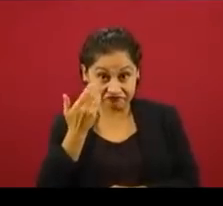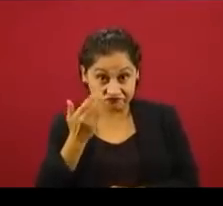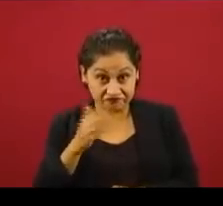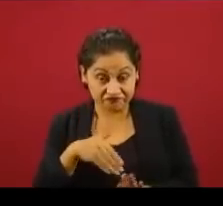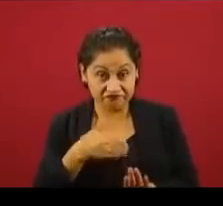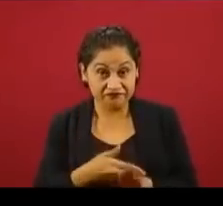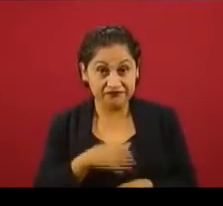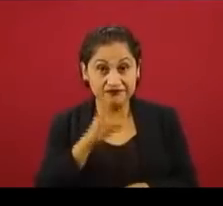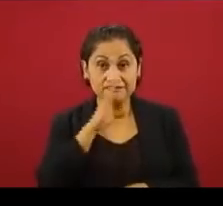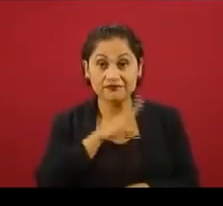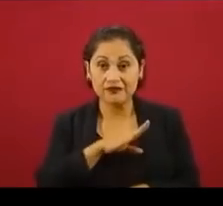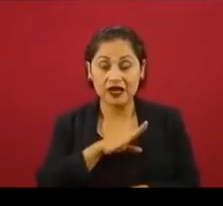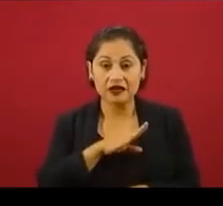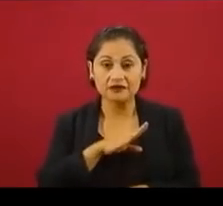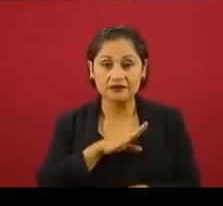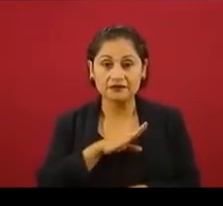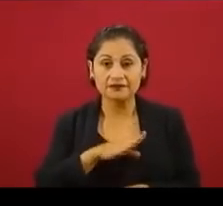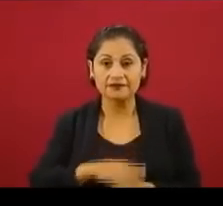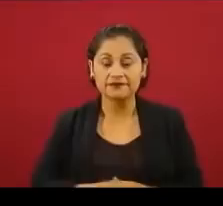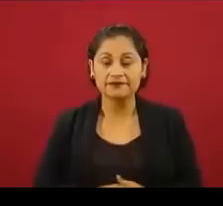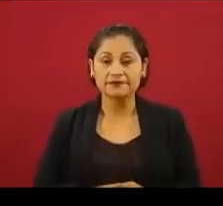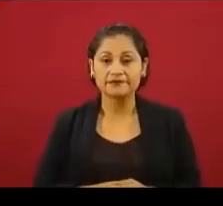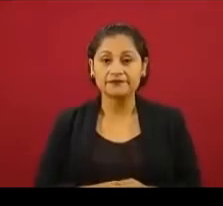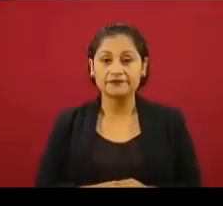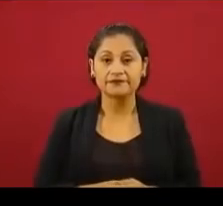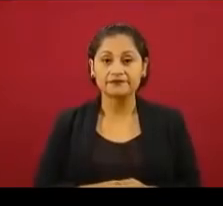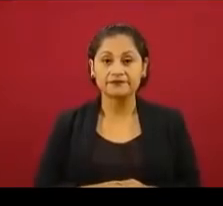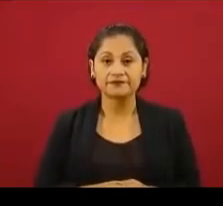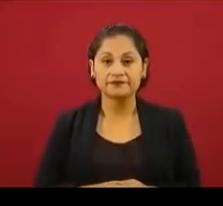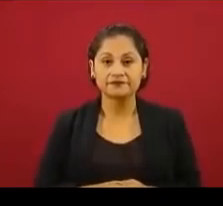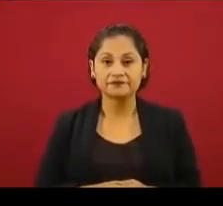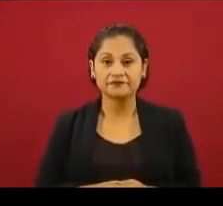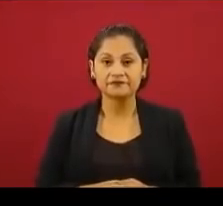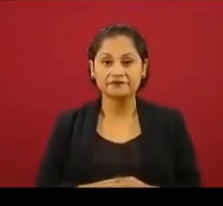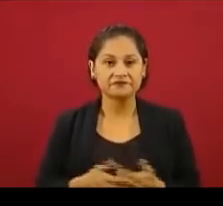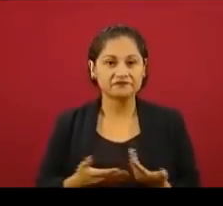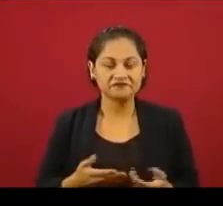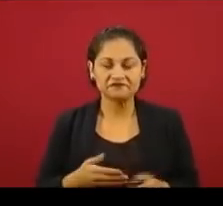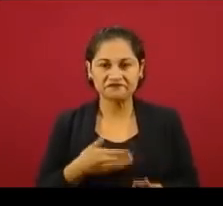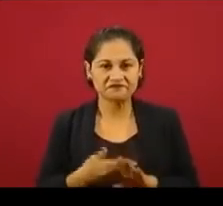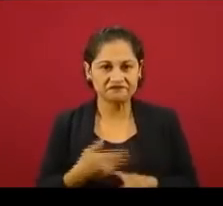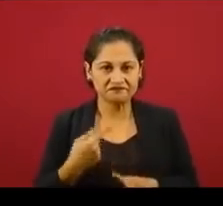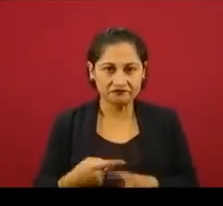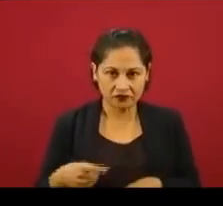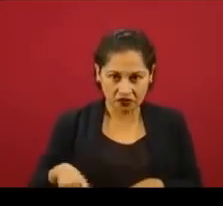con el propósito de afectar al gobierno y de afectar